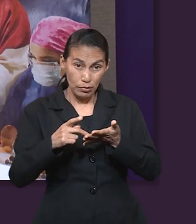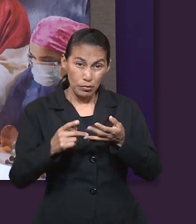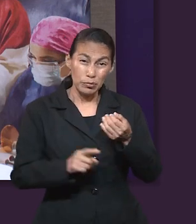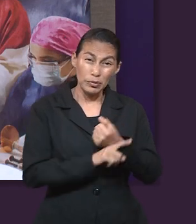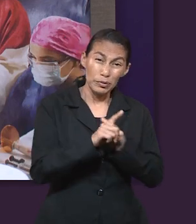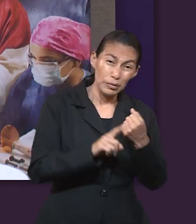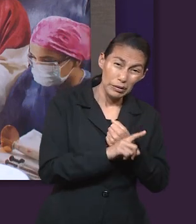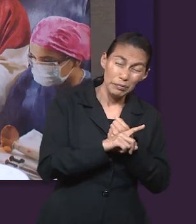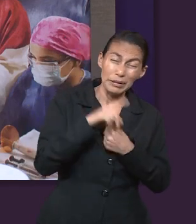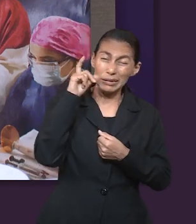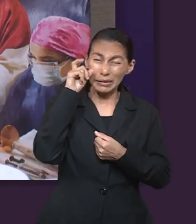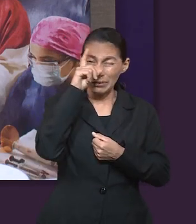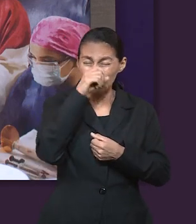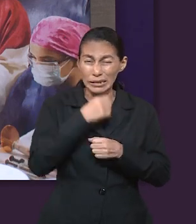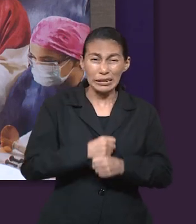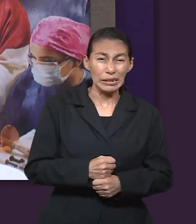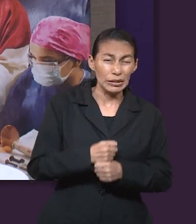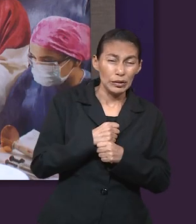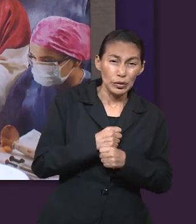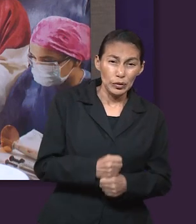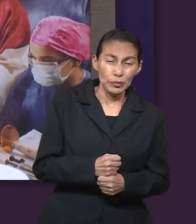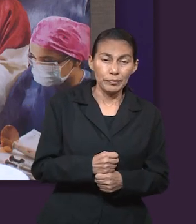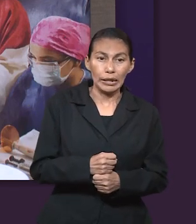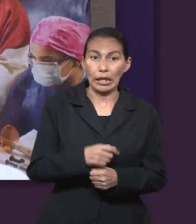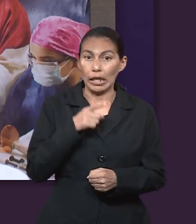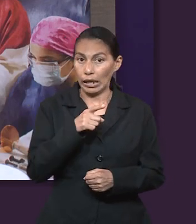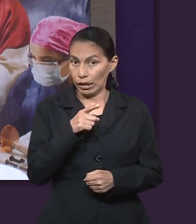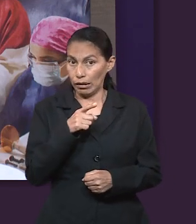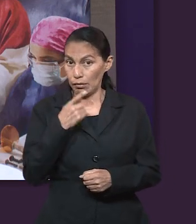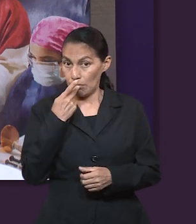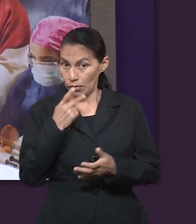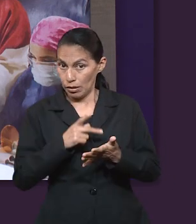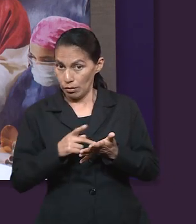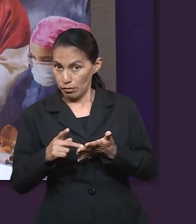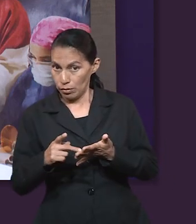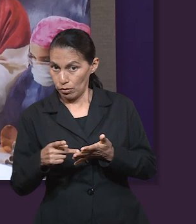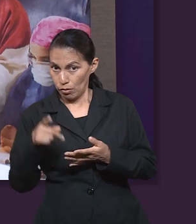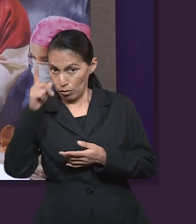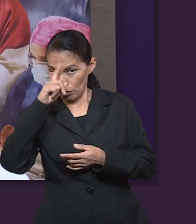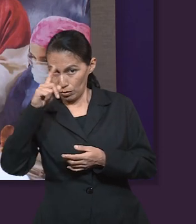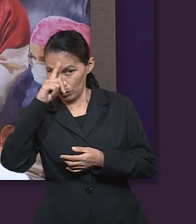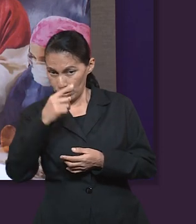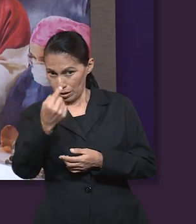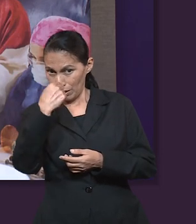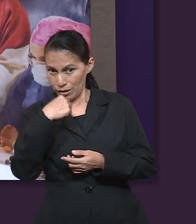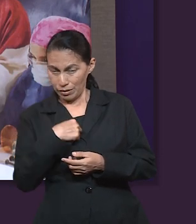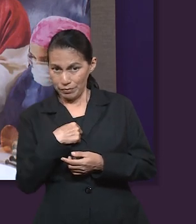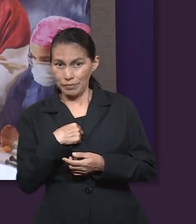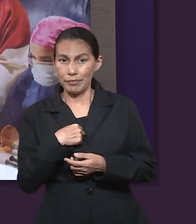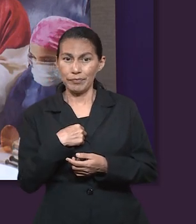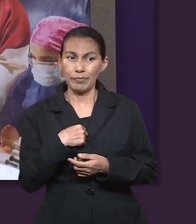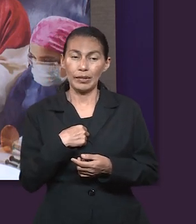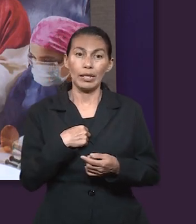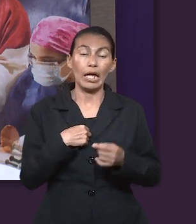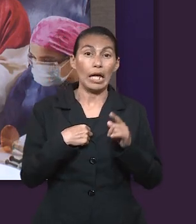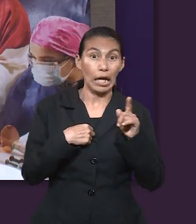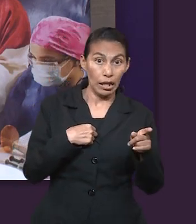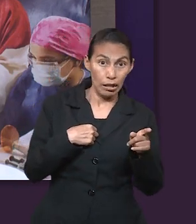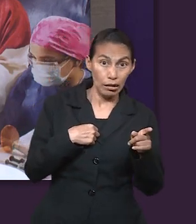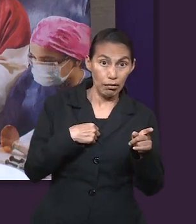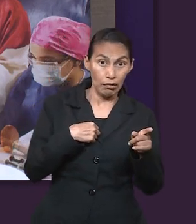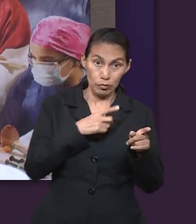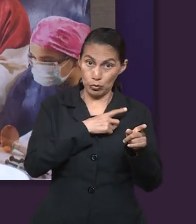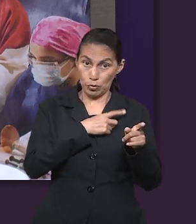pasado por situaciones muy difíciles. Es decir, quien nos ofrece el consejo, quien nos da la indicación o quien nos